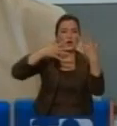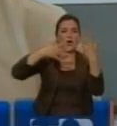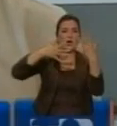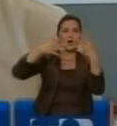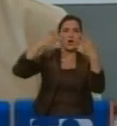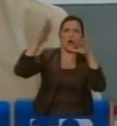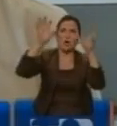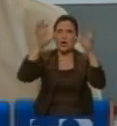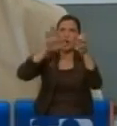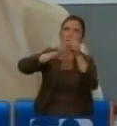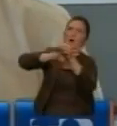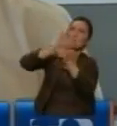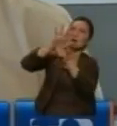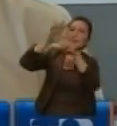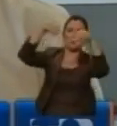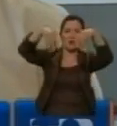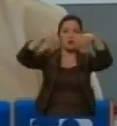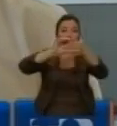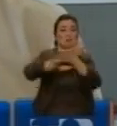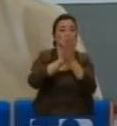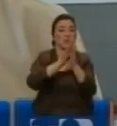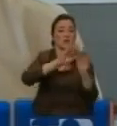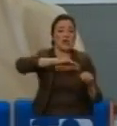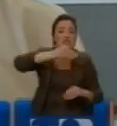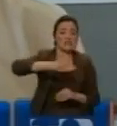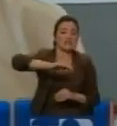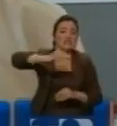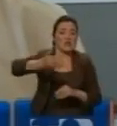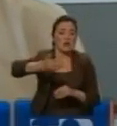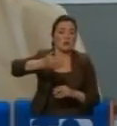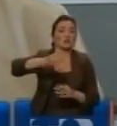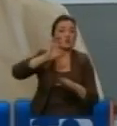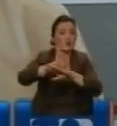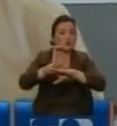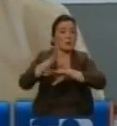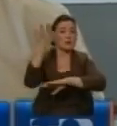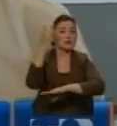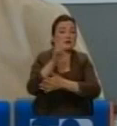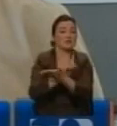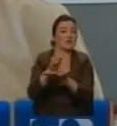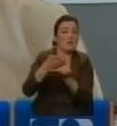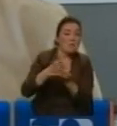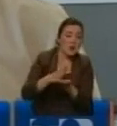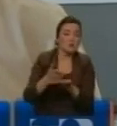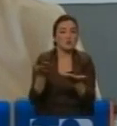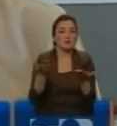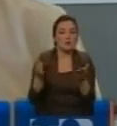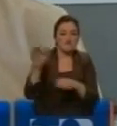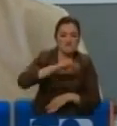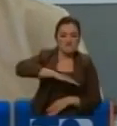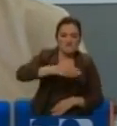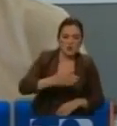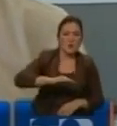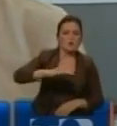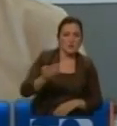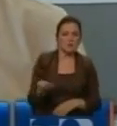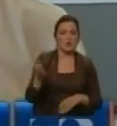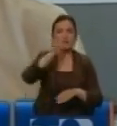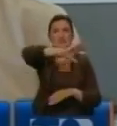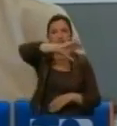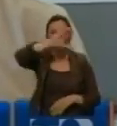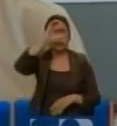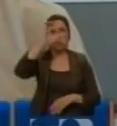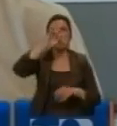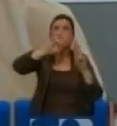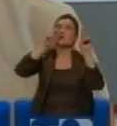región interandina del Ecuador. De ahí que desde mediados de la semana pasada, al menos el Callejón Interandino ha presentado cielo